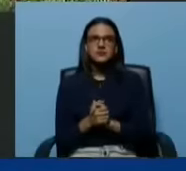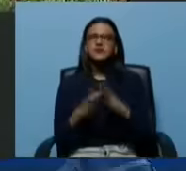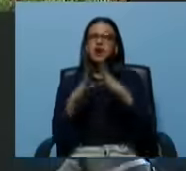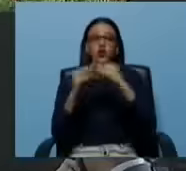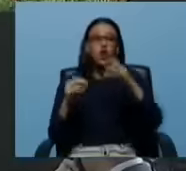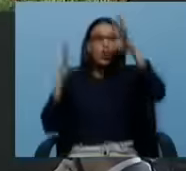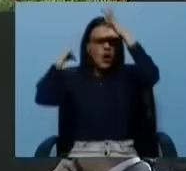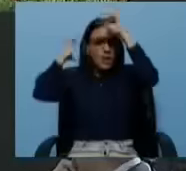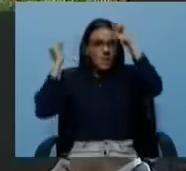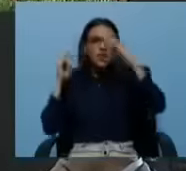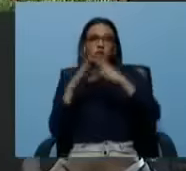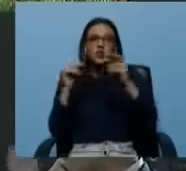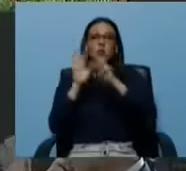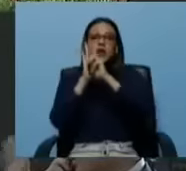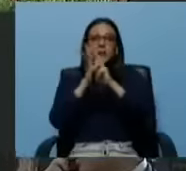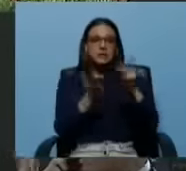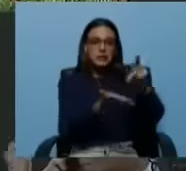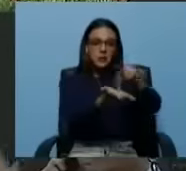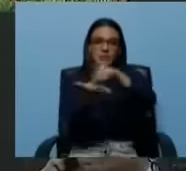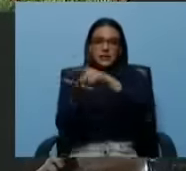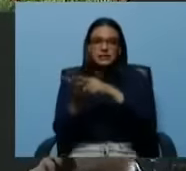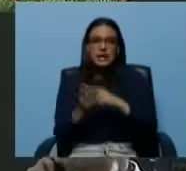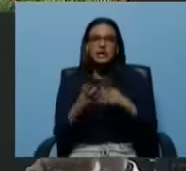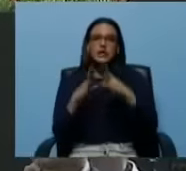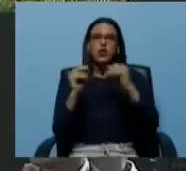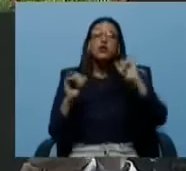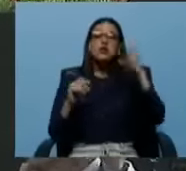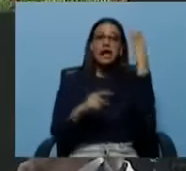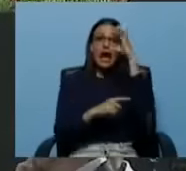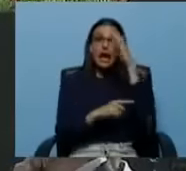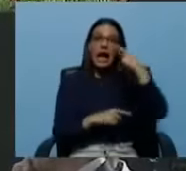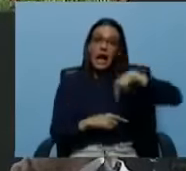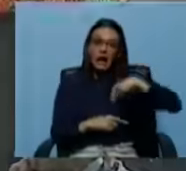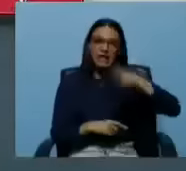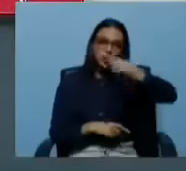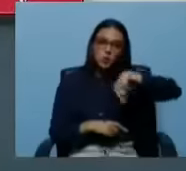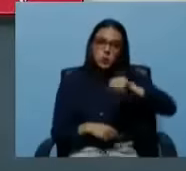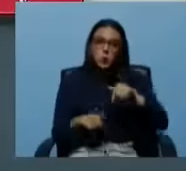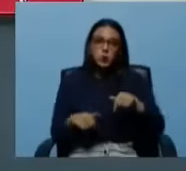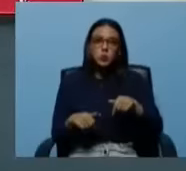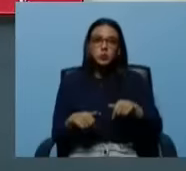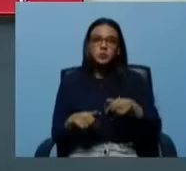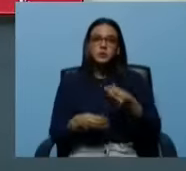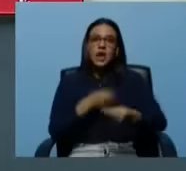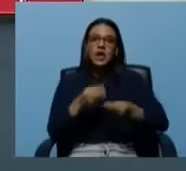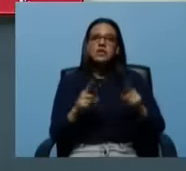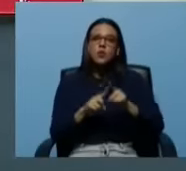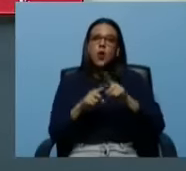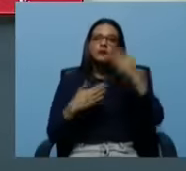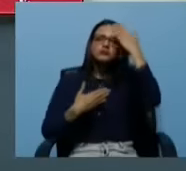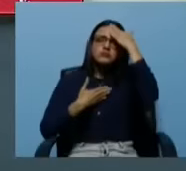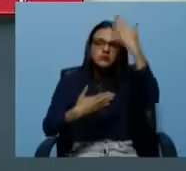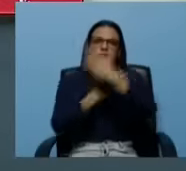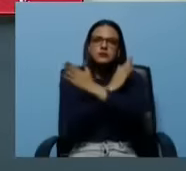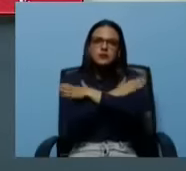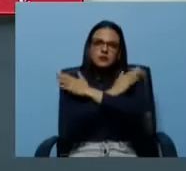embajadores presentes, y desde Caracas, Venezuela, les envío un afectuoso